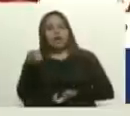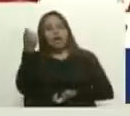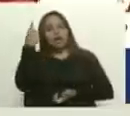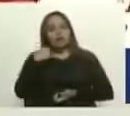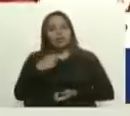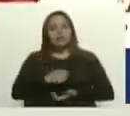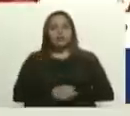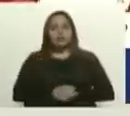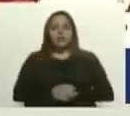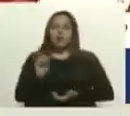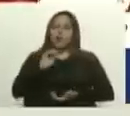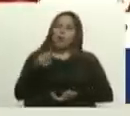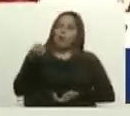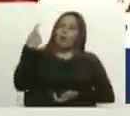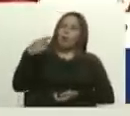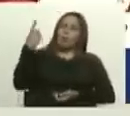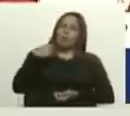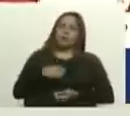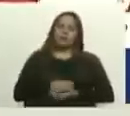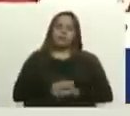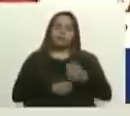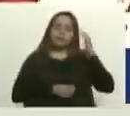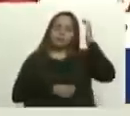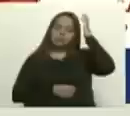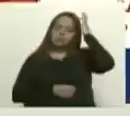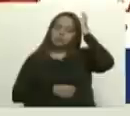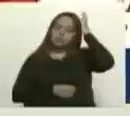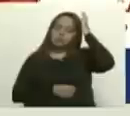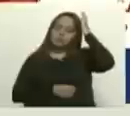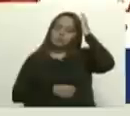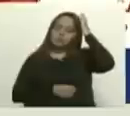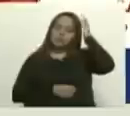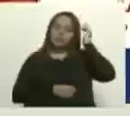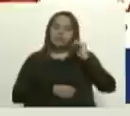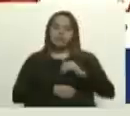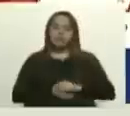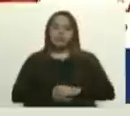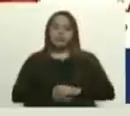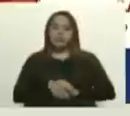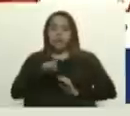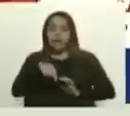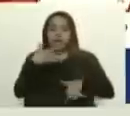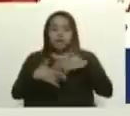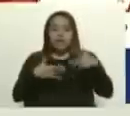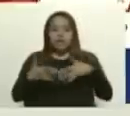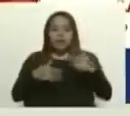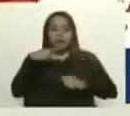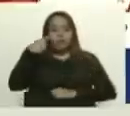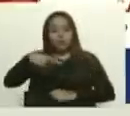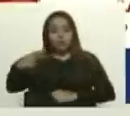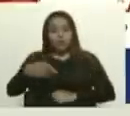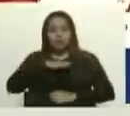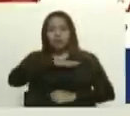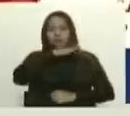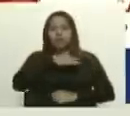ayer o anteayer, pero que es parte pues de esta misma dinámica política,